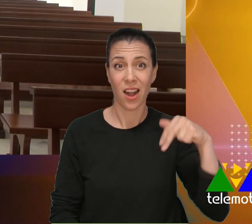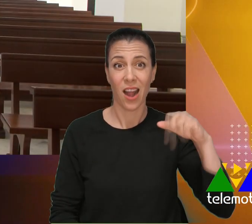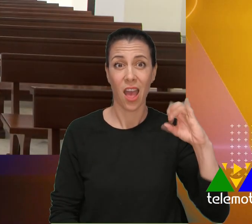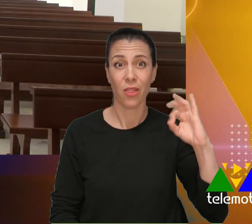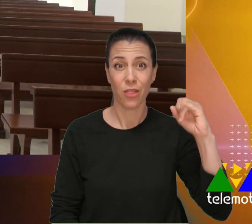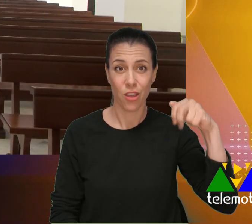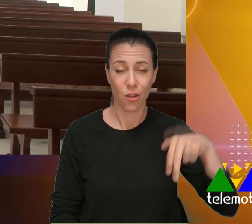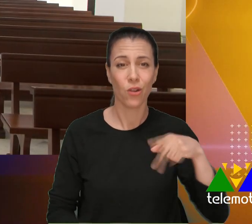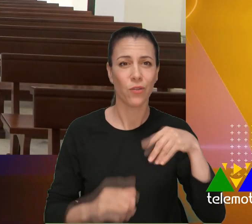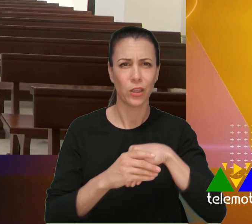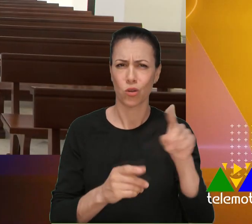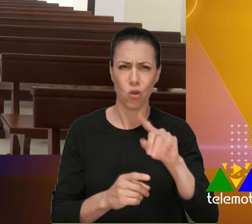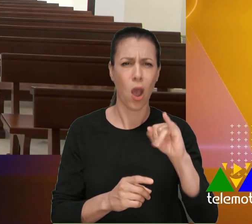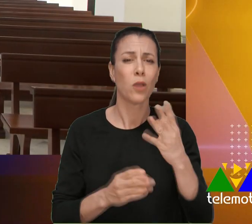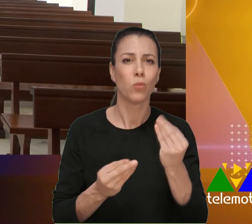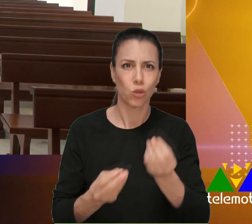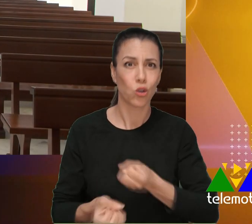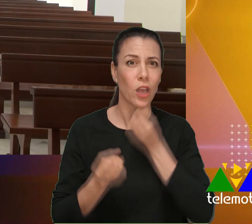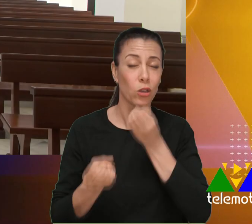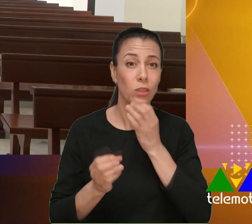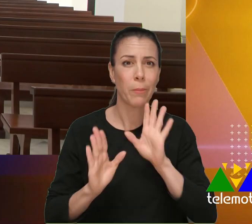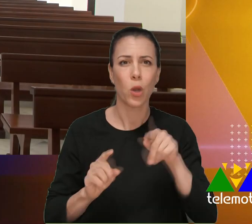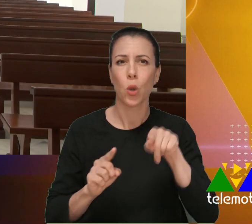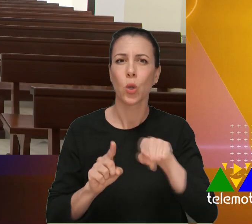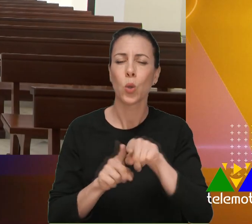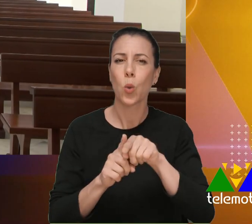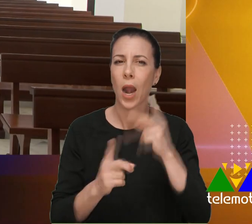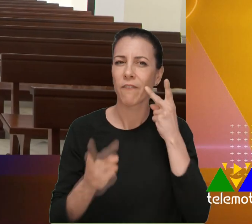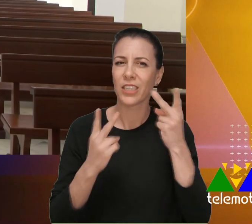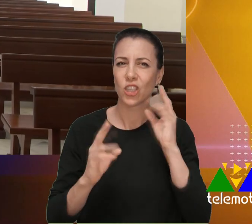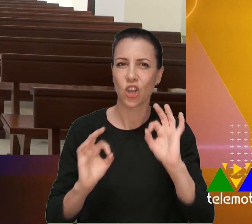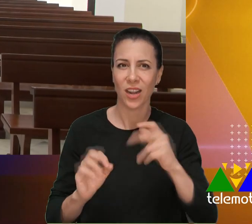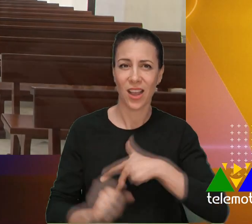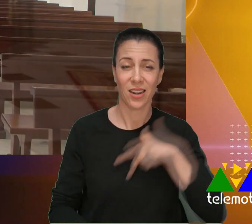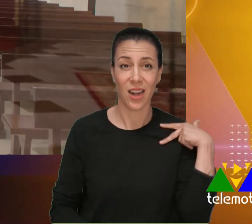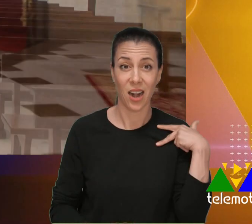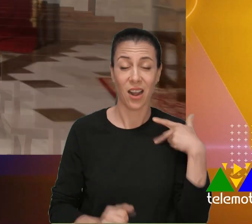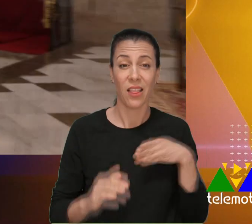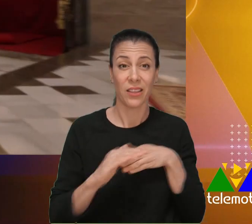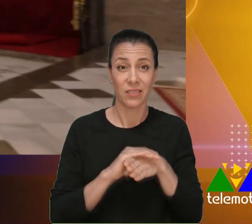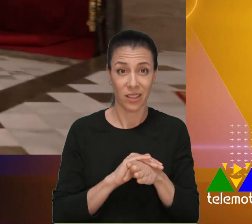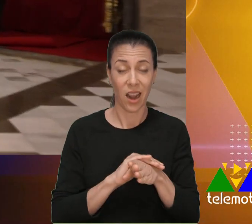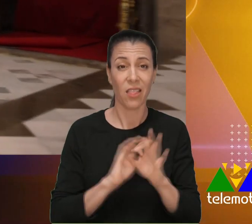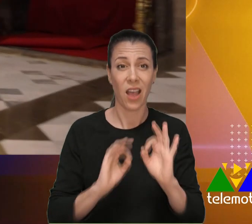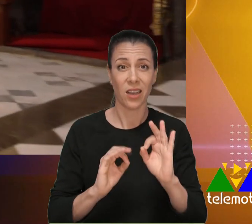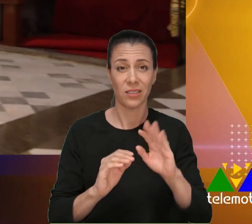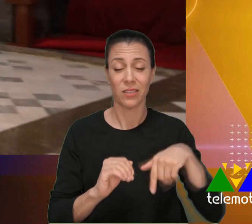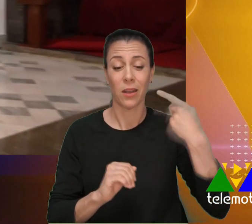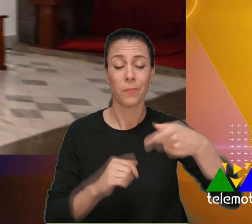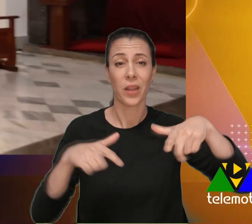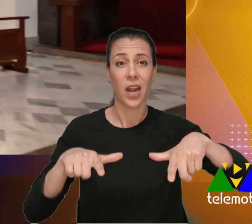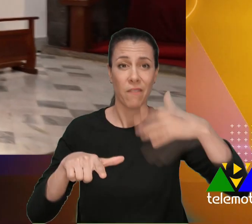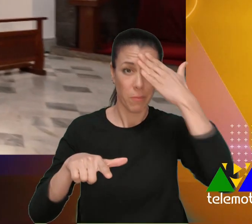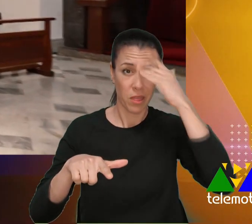que tiene todavía mucho que contar. Ha sido una visión general desde la entrada hasta aquí a esta nave principal. Nos falta después esta